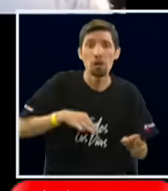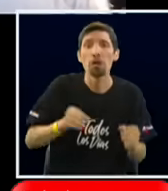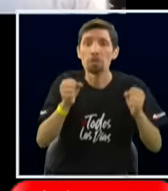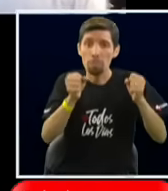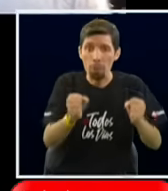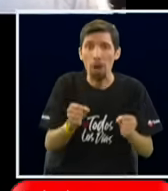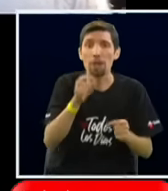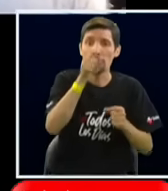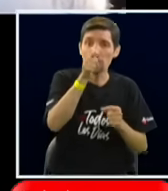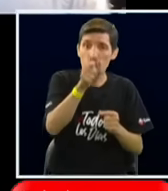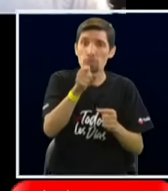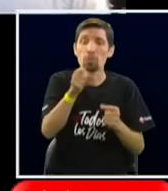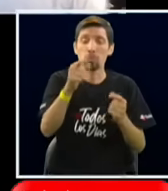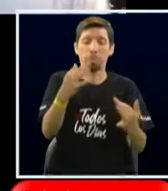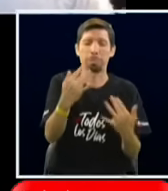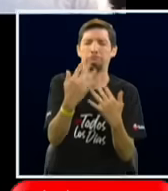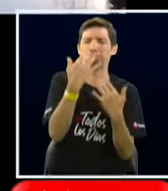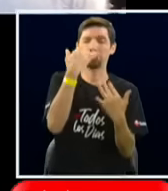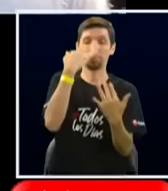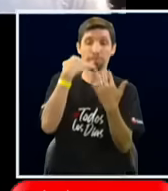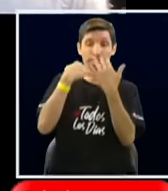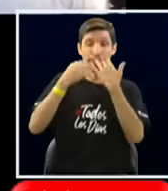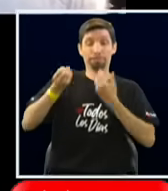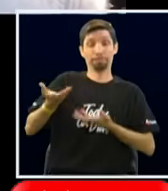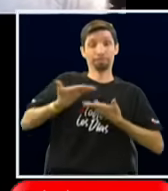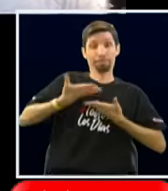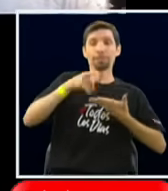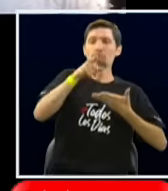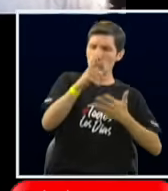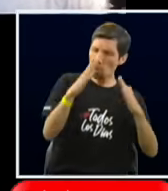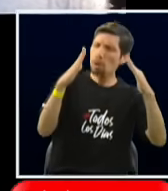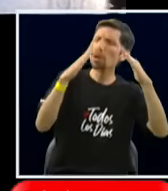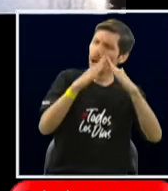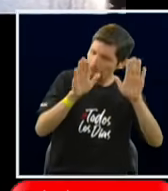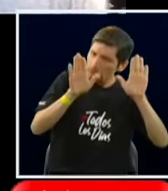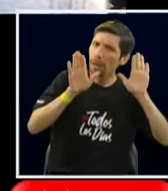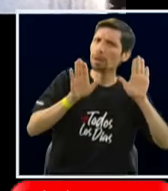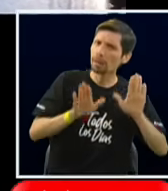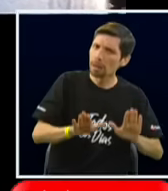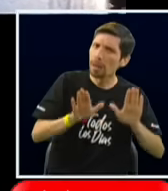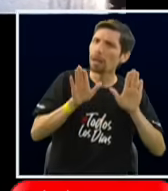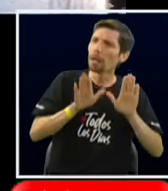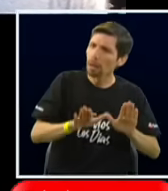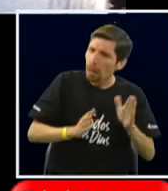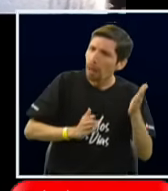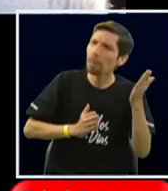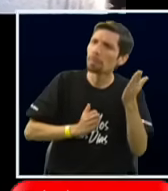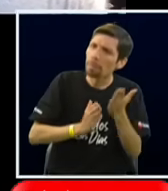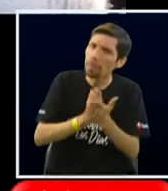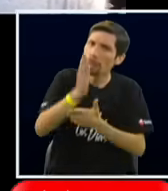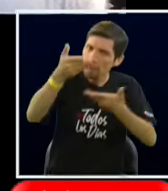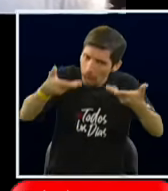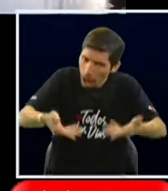puedes contagiar. Quédate en casa, empieza a donar.